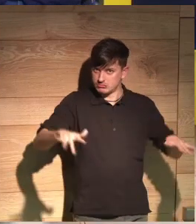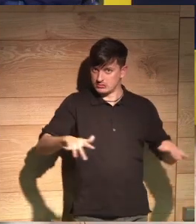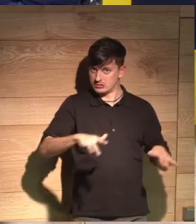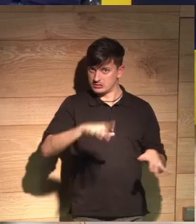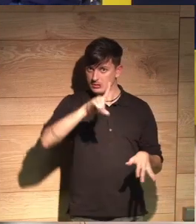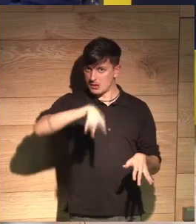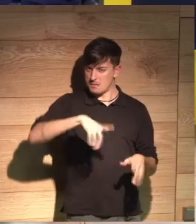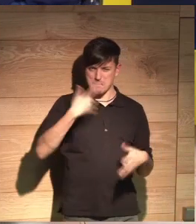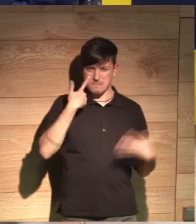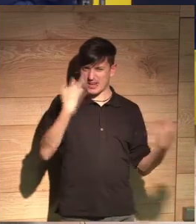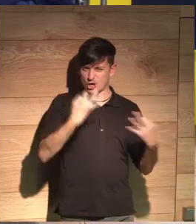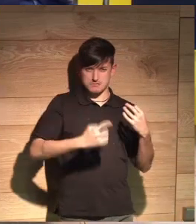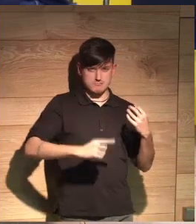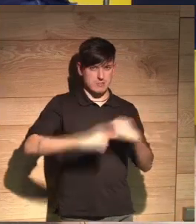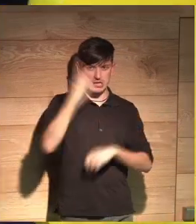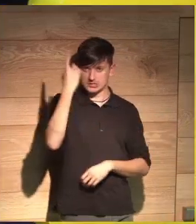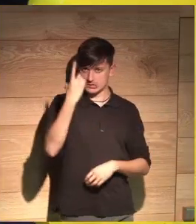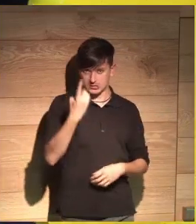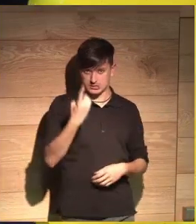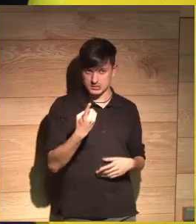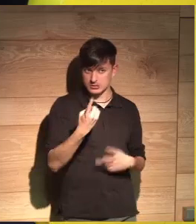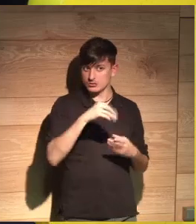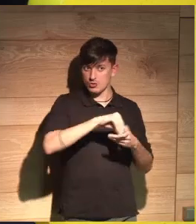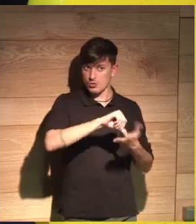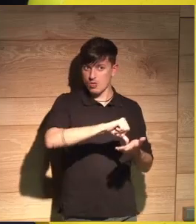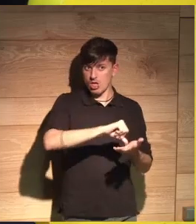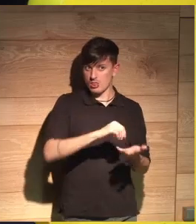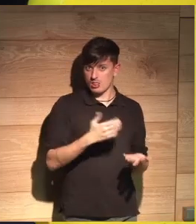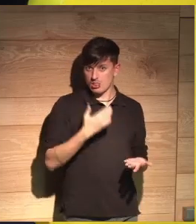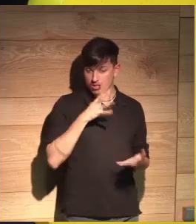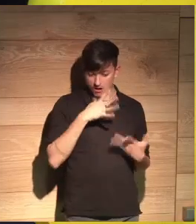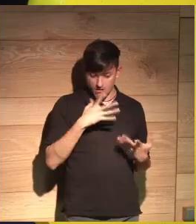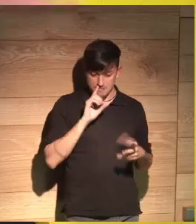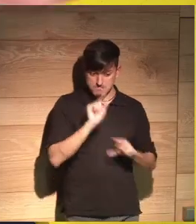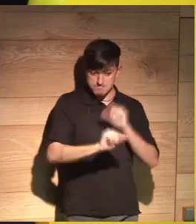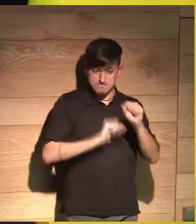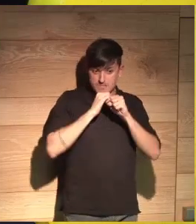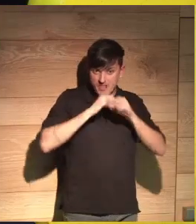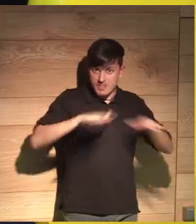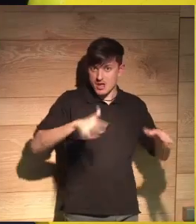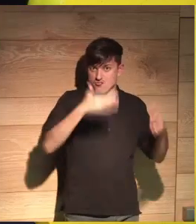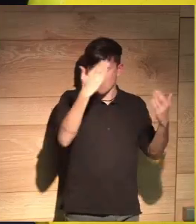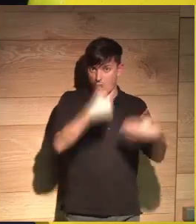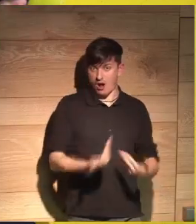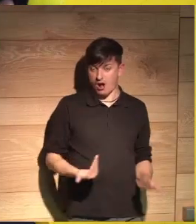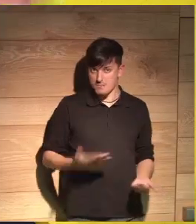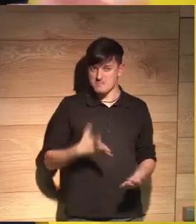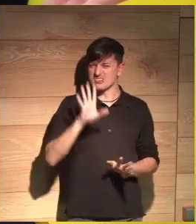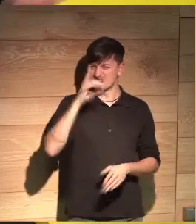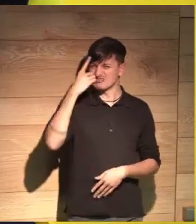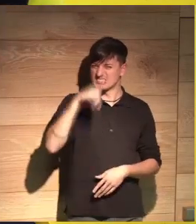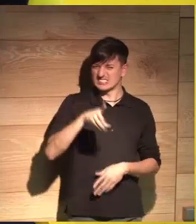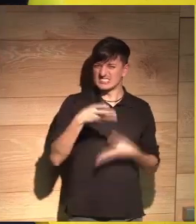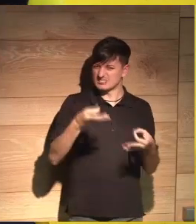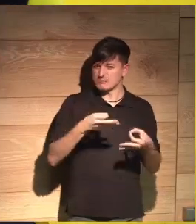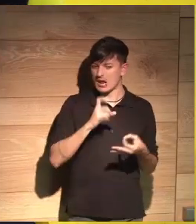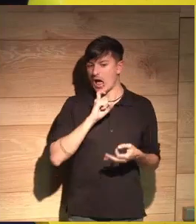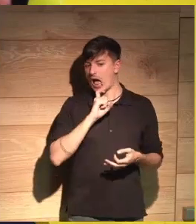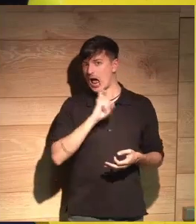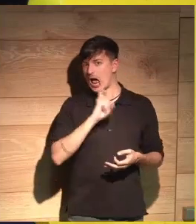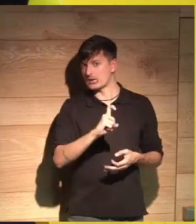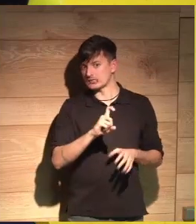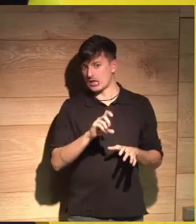es mucho más peligrosos de ser una ciudad no tenemos pandemias ahora globales pero sabemos que hay siempre una ley una alerta